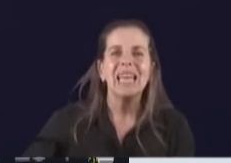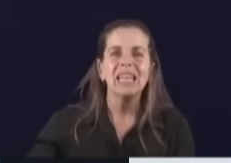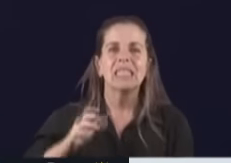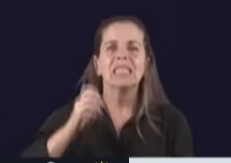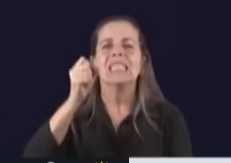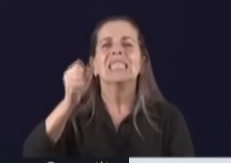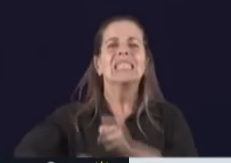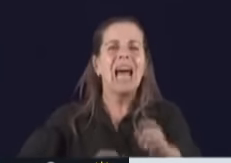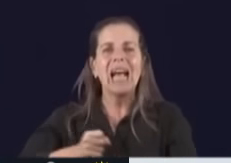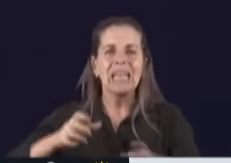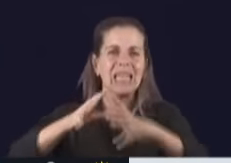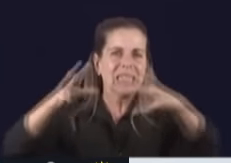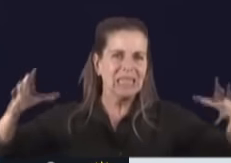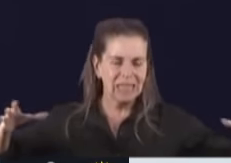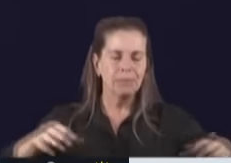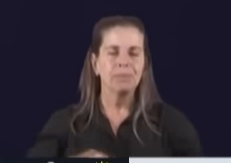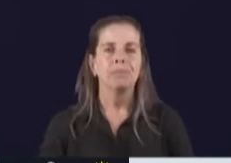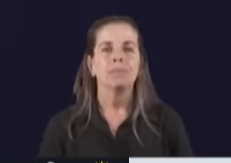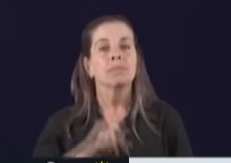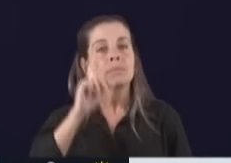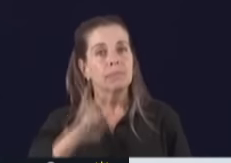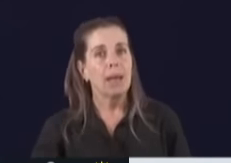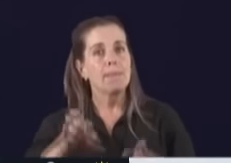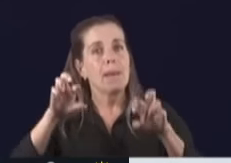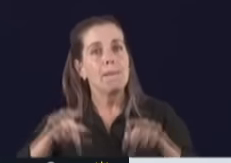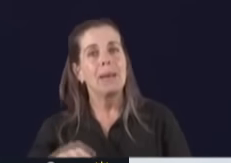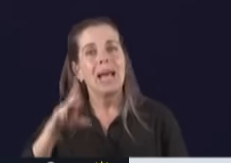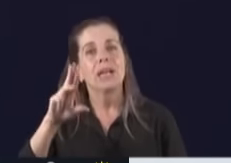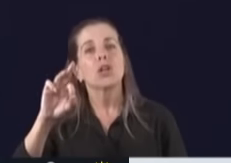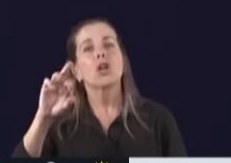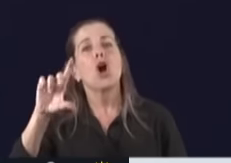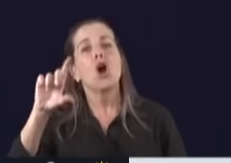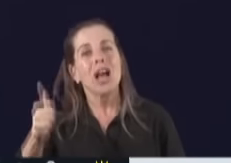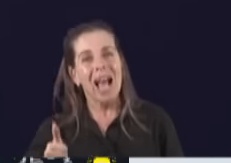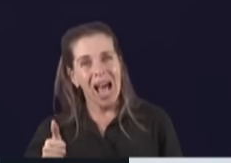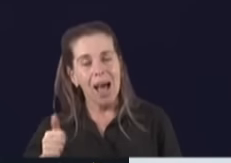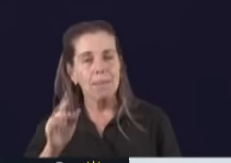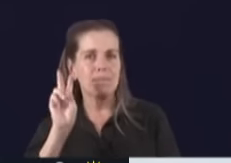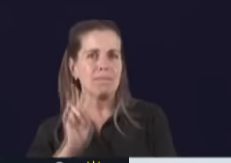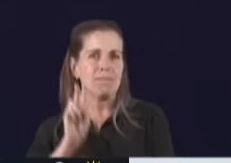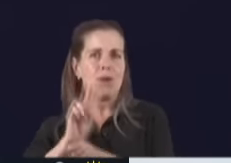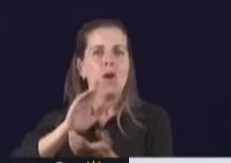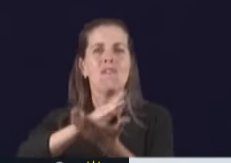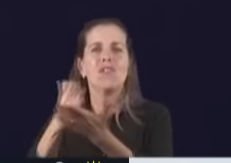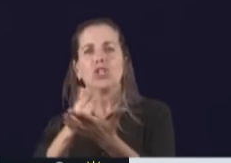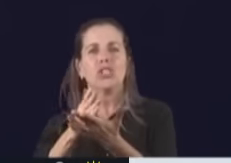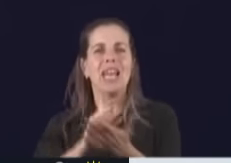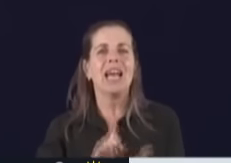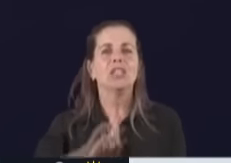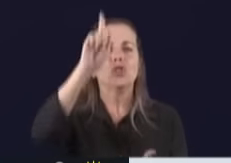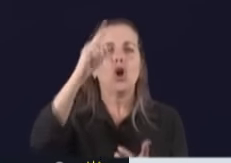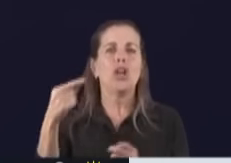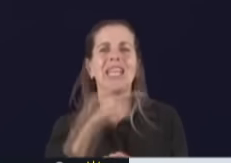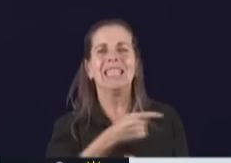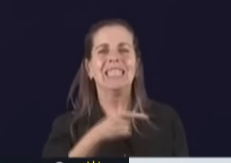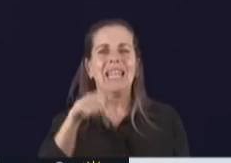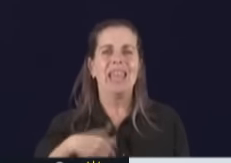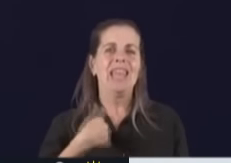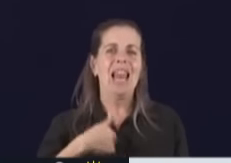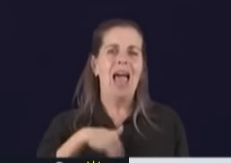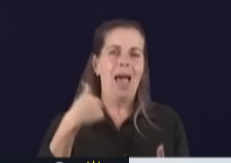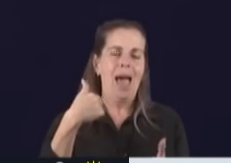modernizados. Se llevó a cabo el Plan Roca para cuidar la frontera norte y noroeste del país, con el objetivo de reforzar la